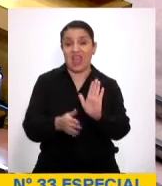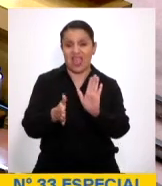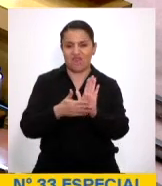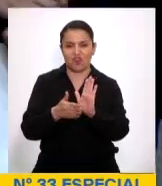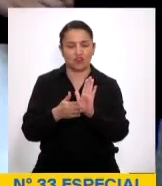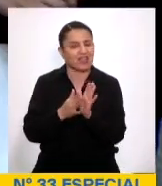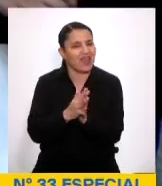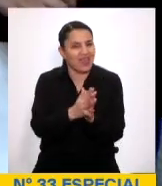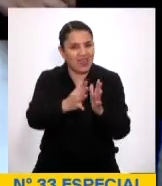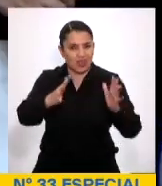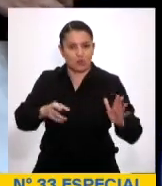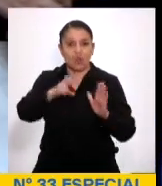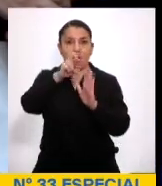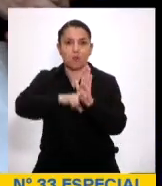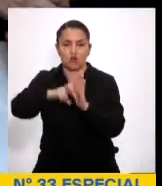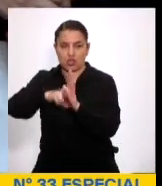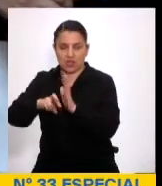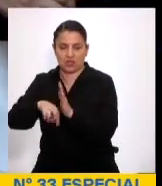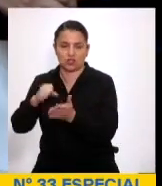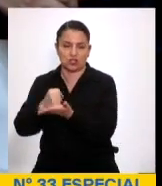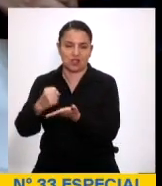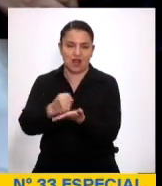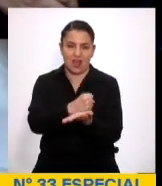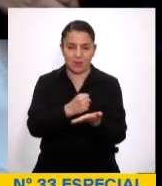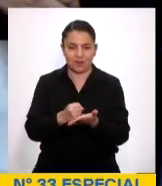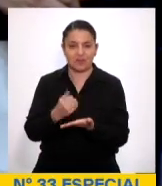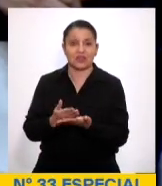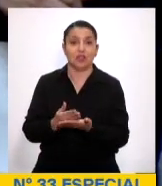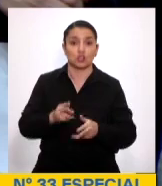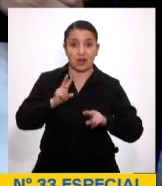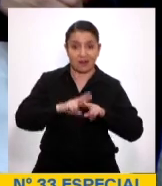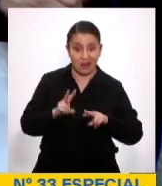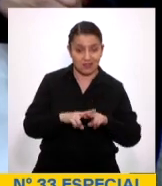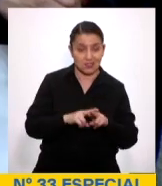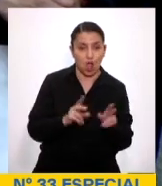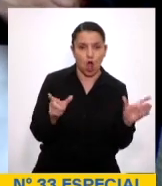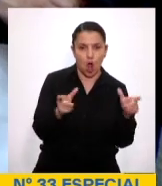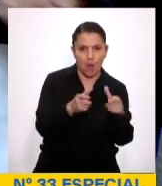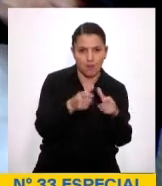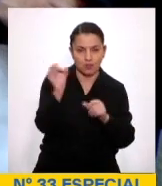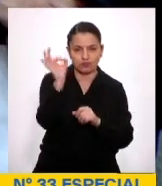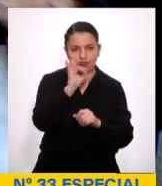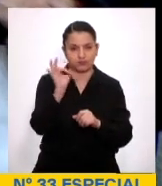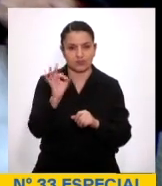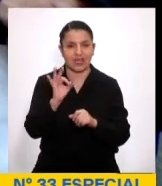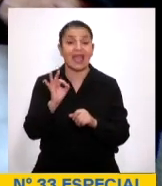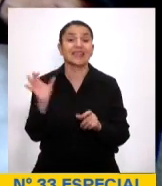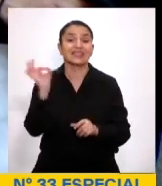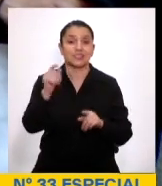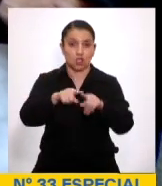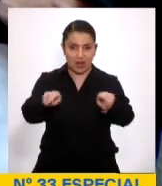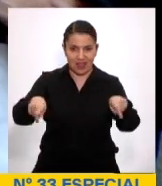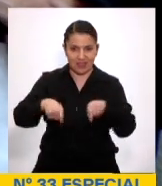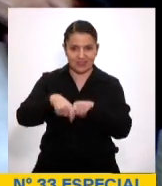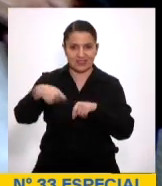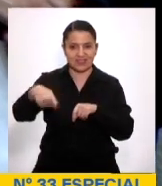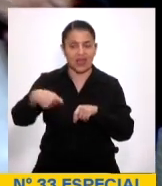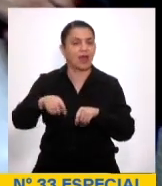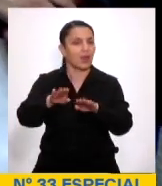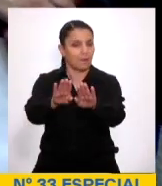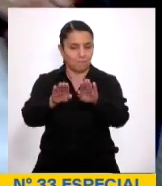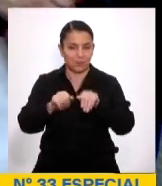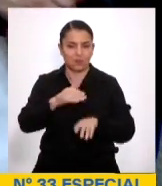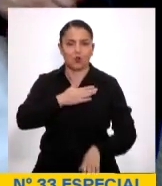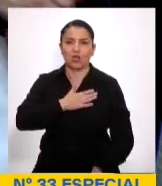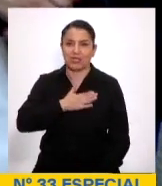enormidad de proyecto de tramitación realización de comisiones informes y sesiones en sala Asimismo